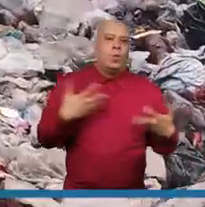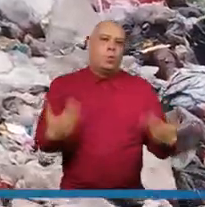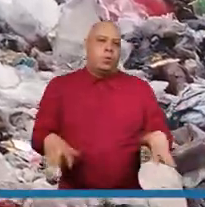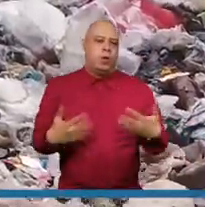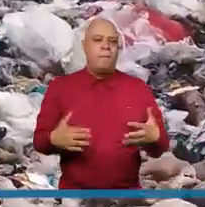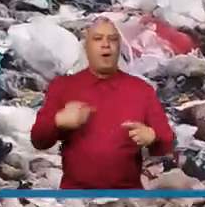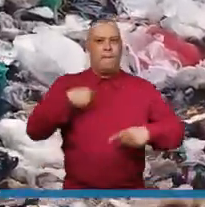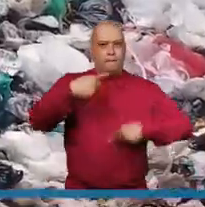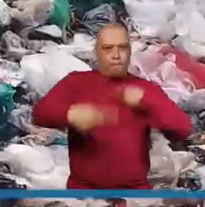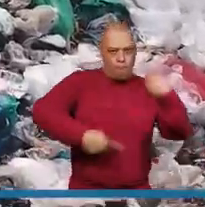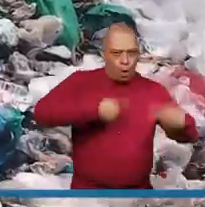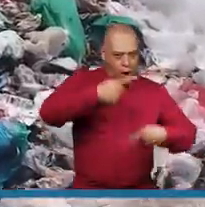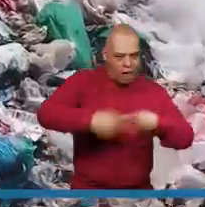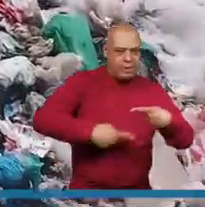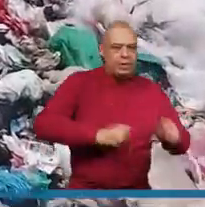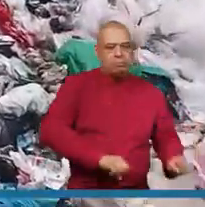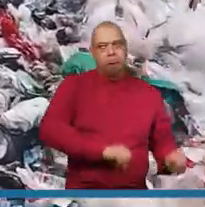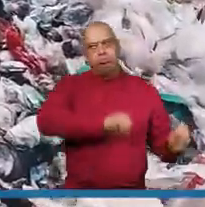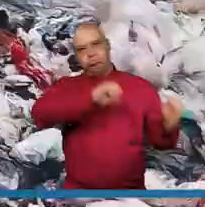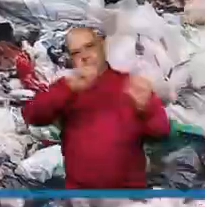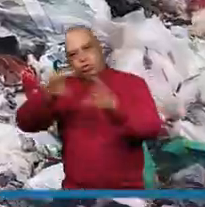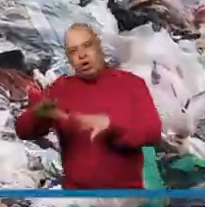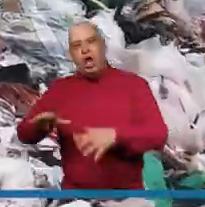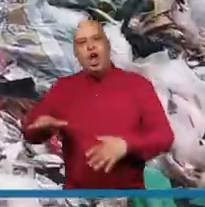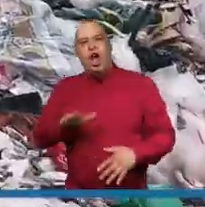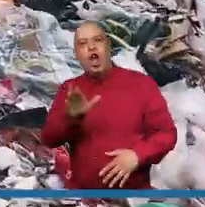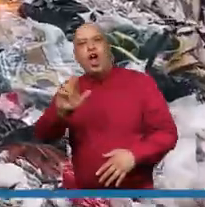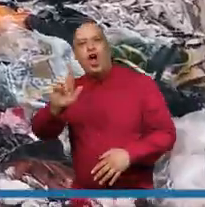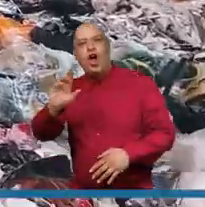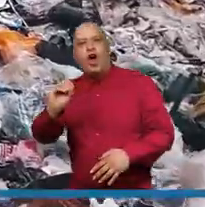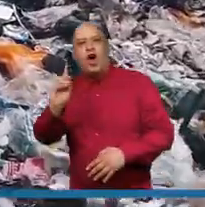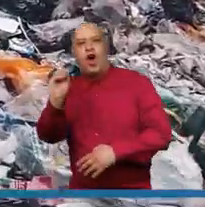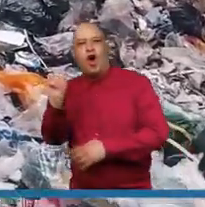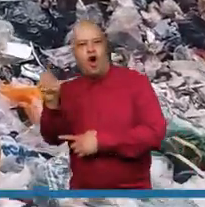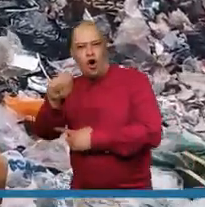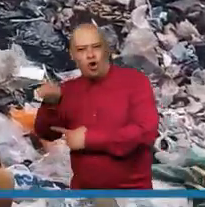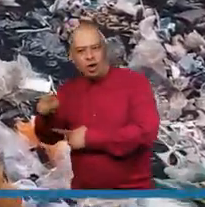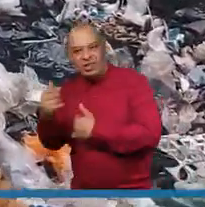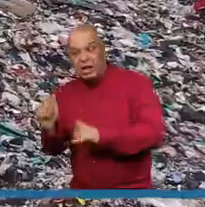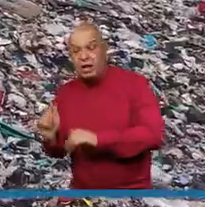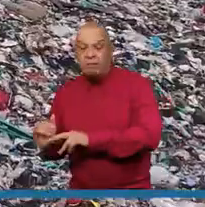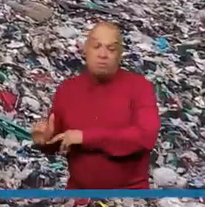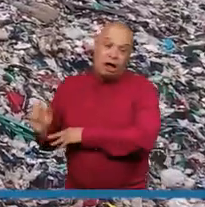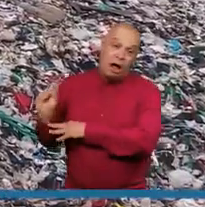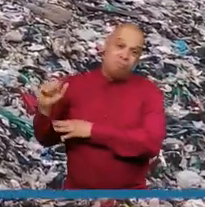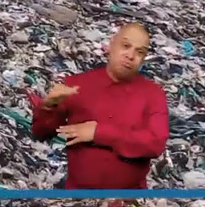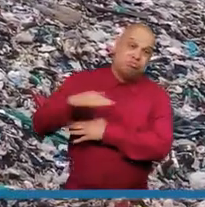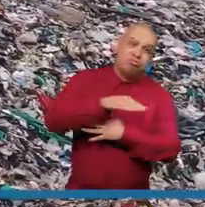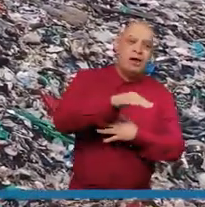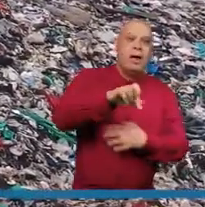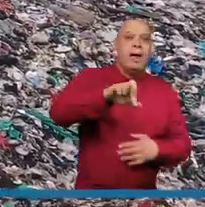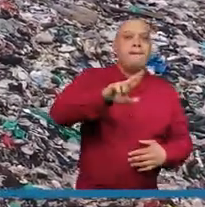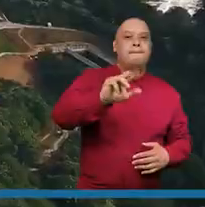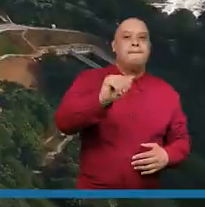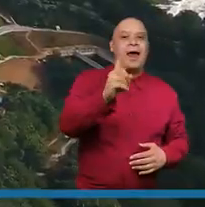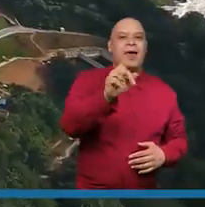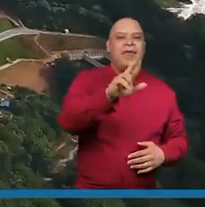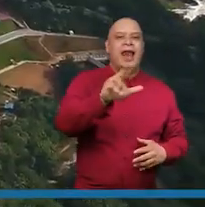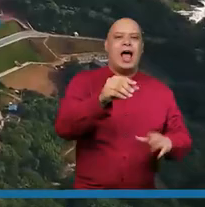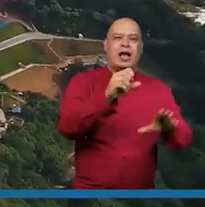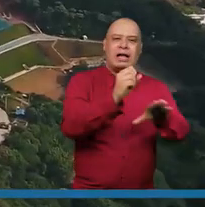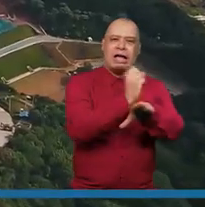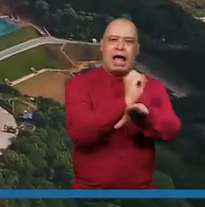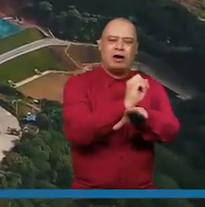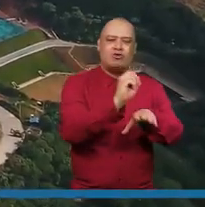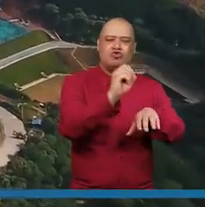su momento estuvieron en Moravia, en otro momento estuvieron en la curva de Rodas, ahora nos fuimos más lejos, otros kilómetros más allá hacia la pradera,